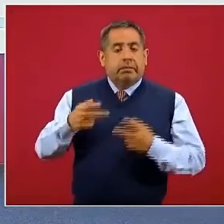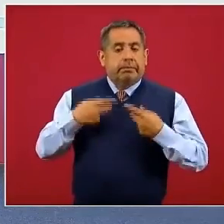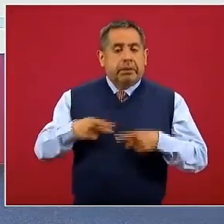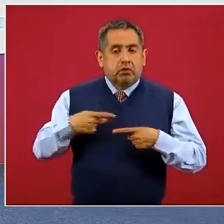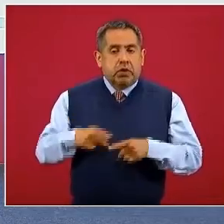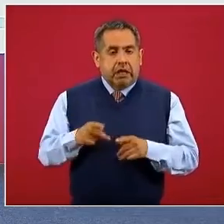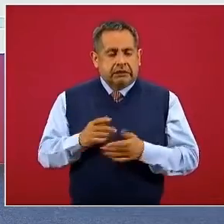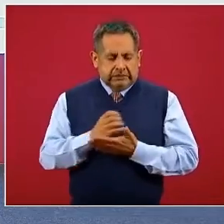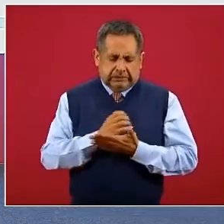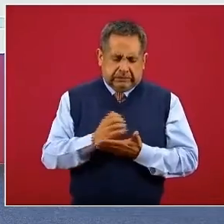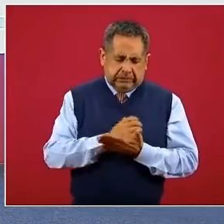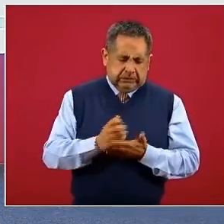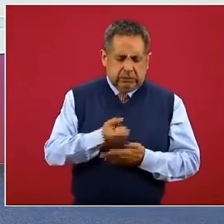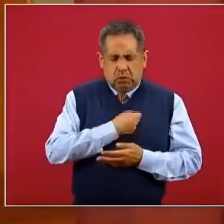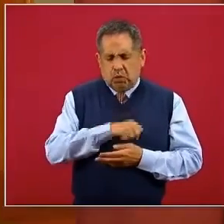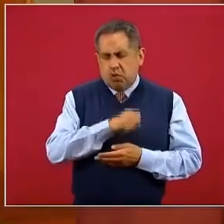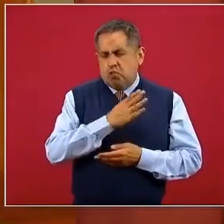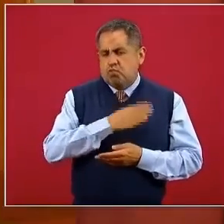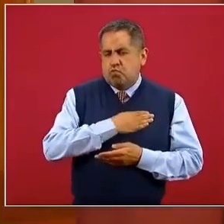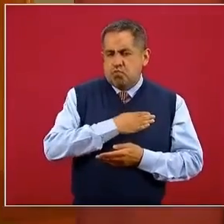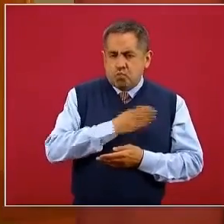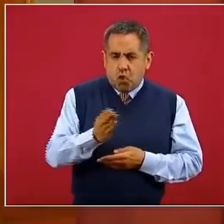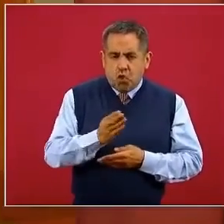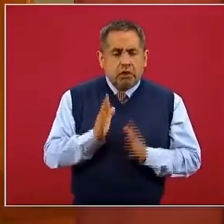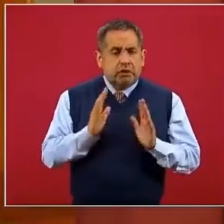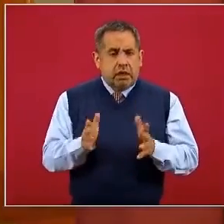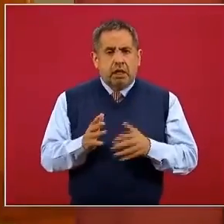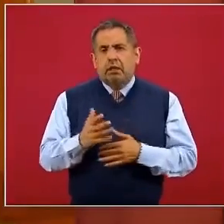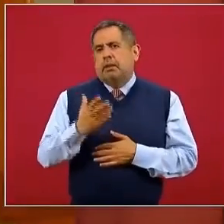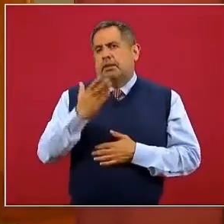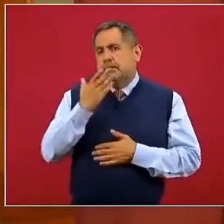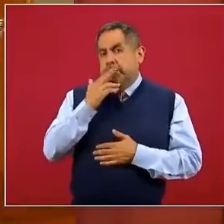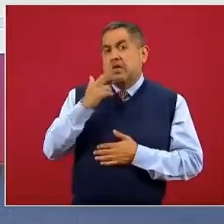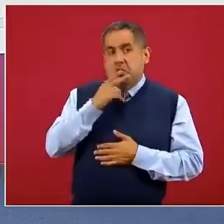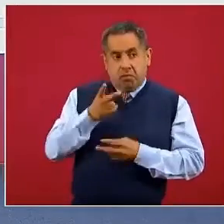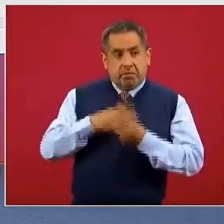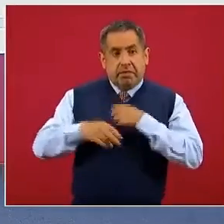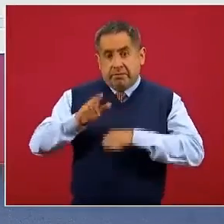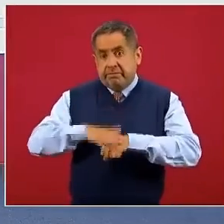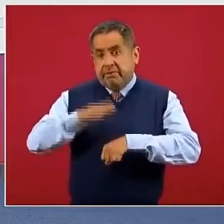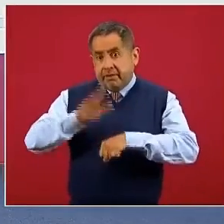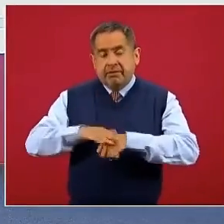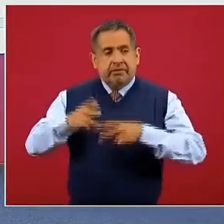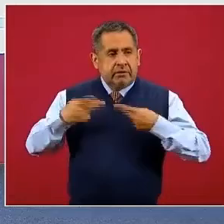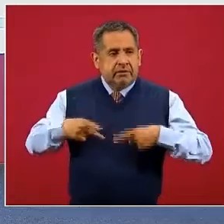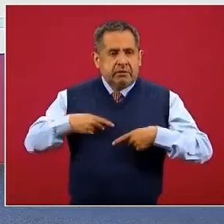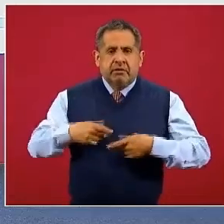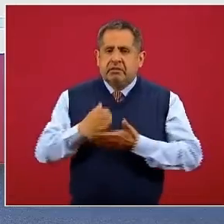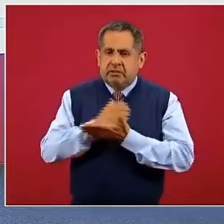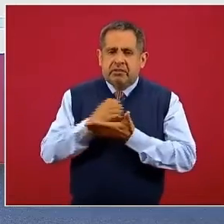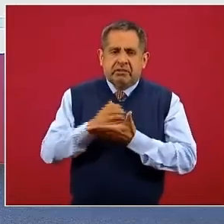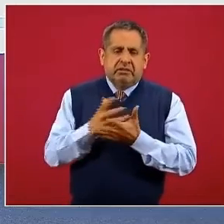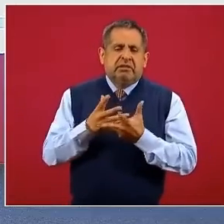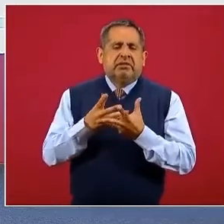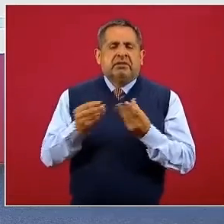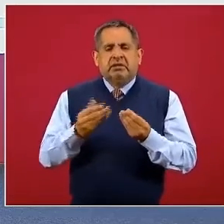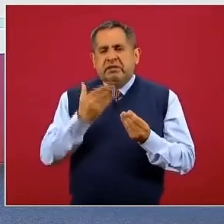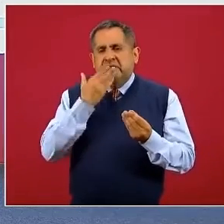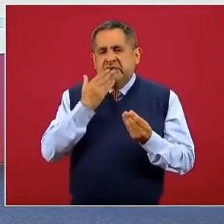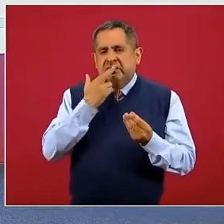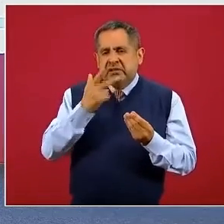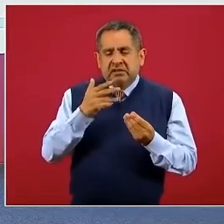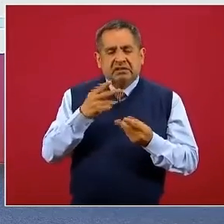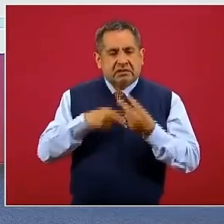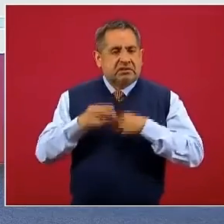se han recuperado de la enfermedad han seguido también esta tendencia, es decir, sí tenemos en su momento el incremento de los